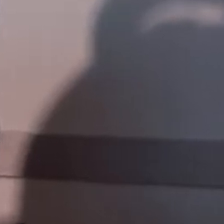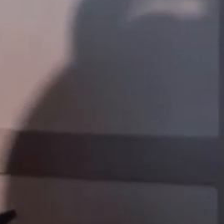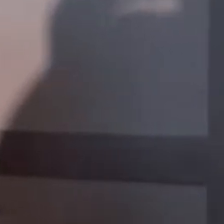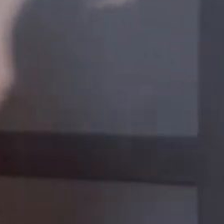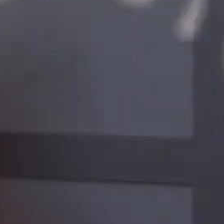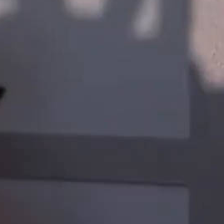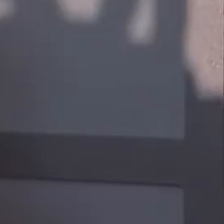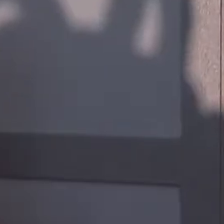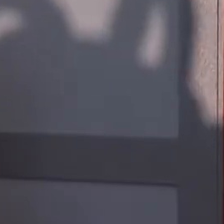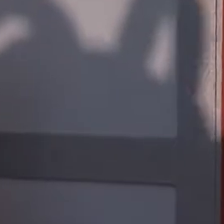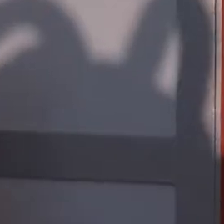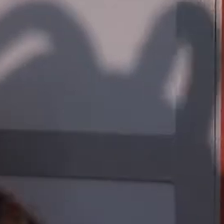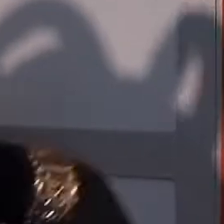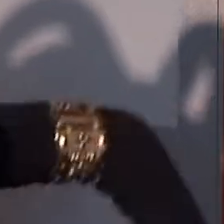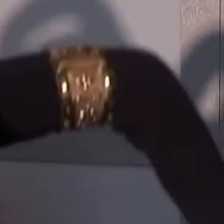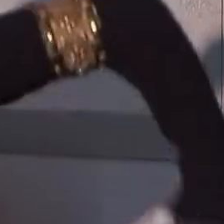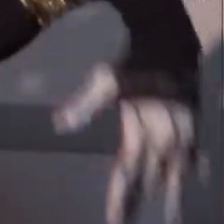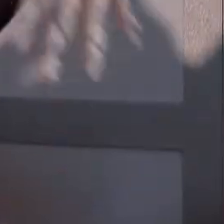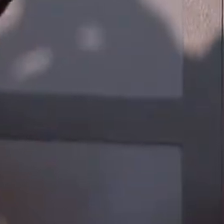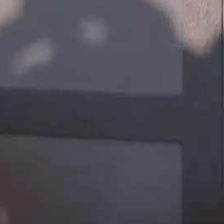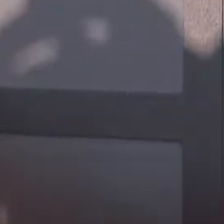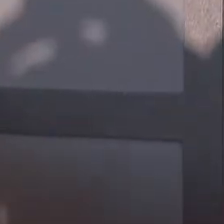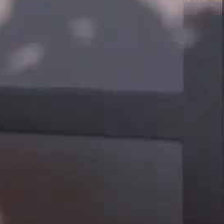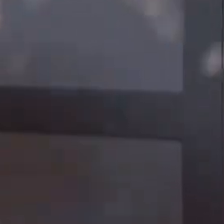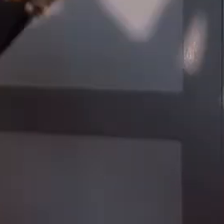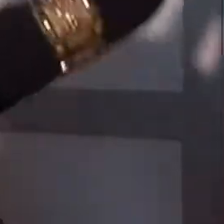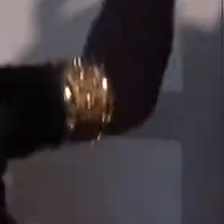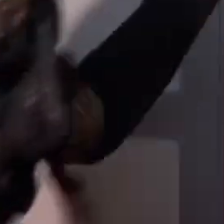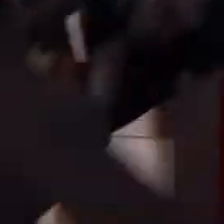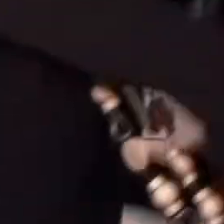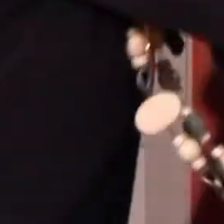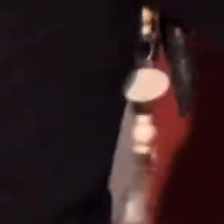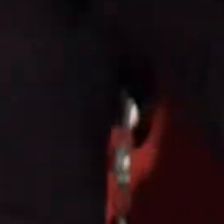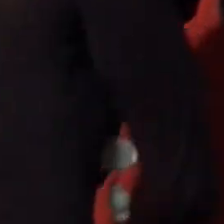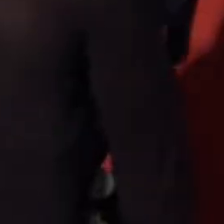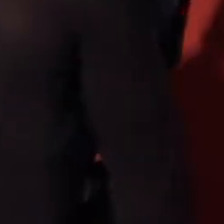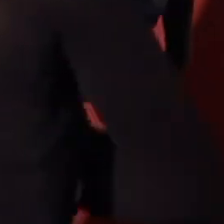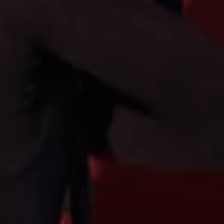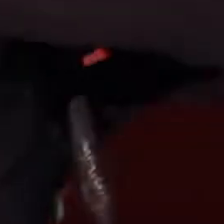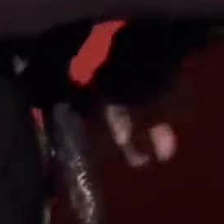superior sobre una especie de inmensa testa descarnada.